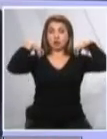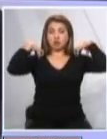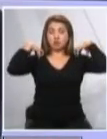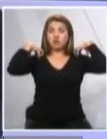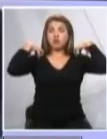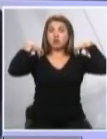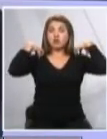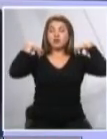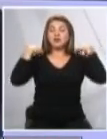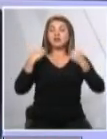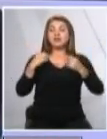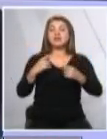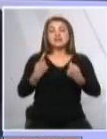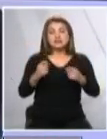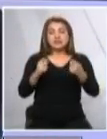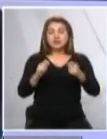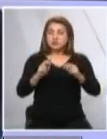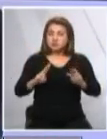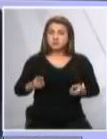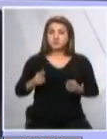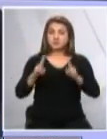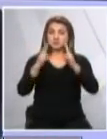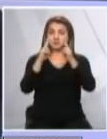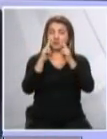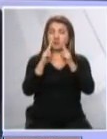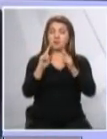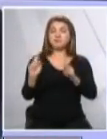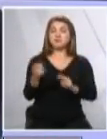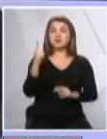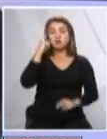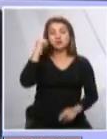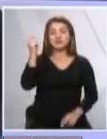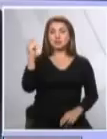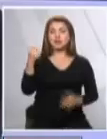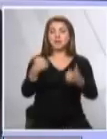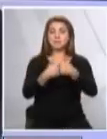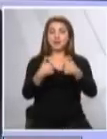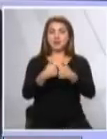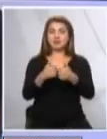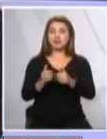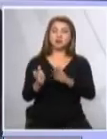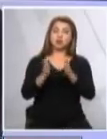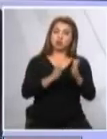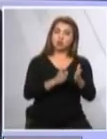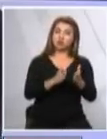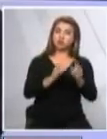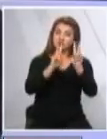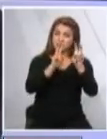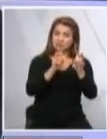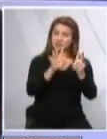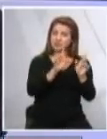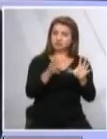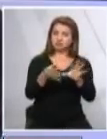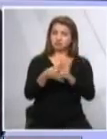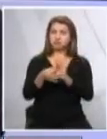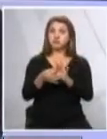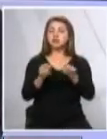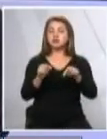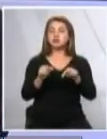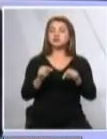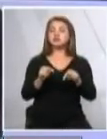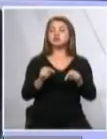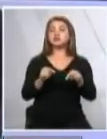de tratar de construir primero la teoría del empate a través de un caso que le involucraba y finalmente quedó todo esto